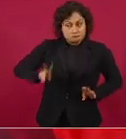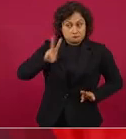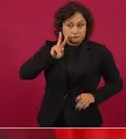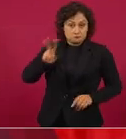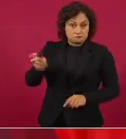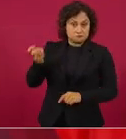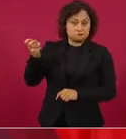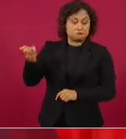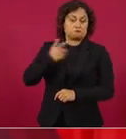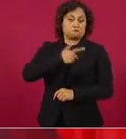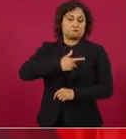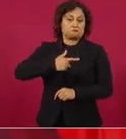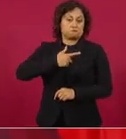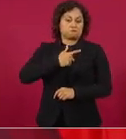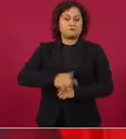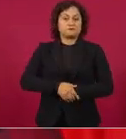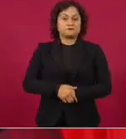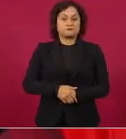Y